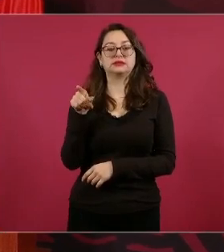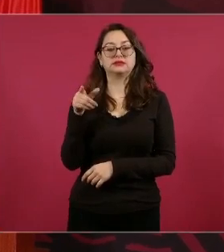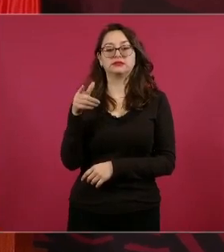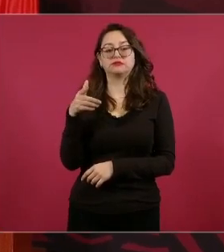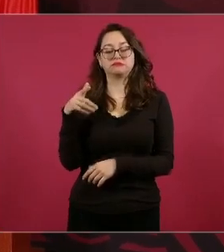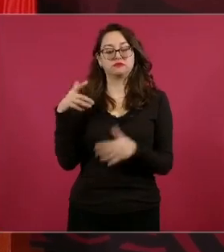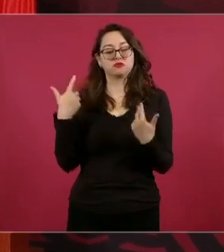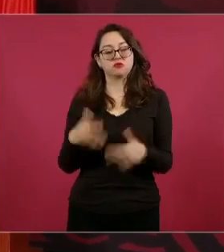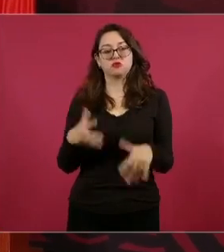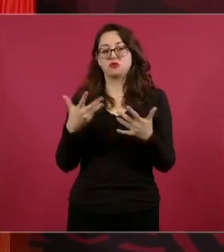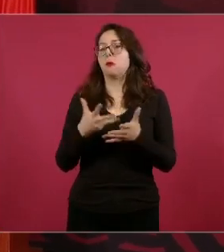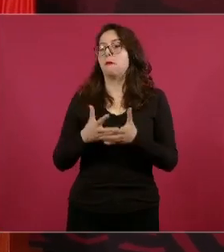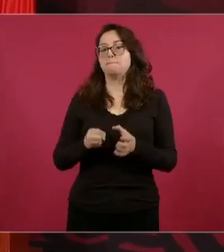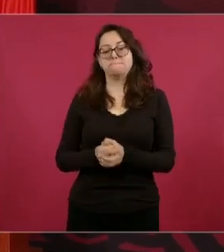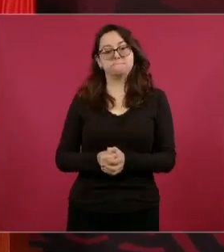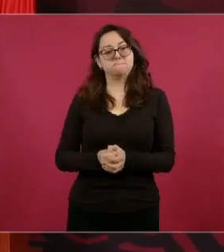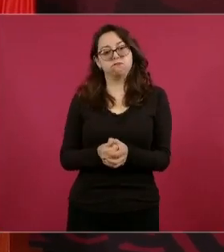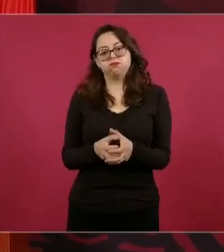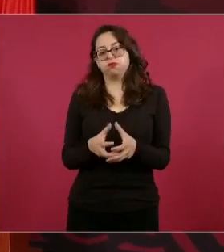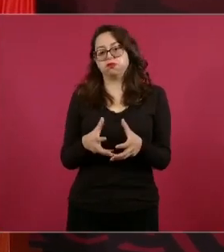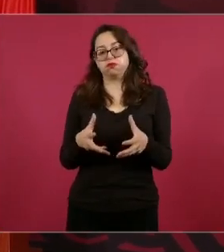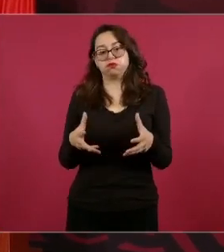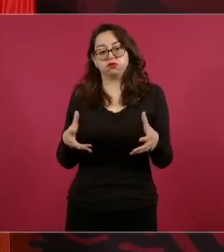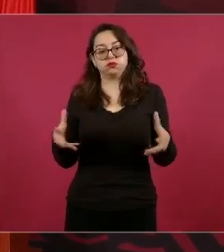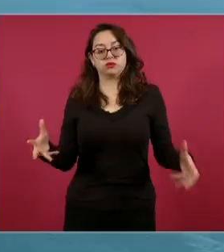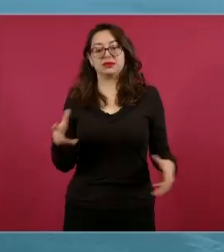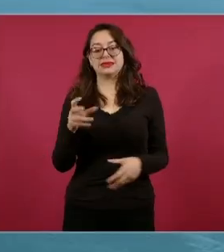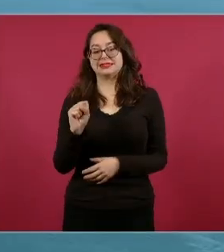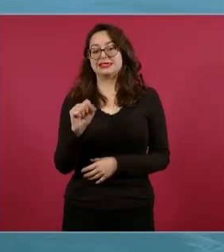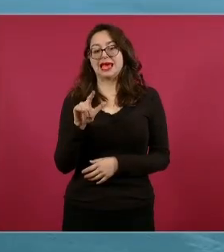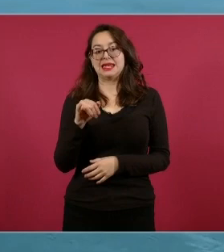mucho, mucho, muy importante, esta línea Cruz.